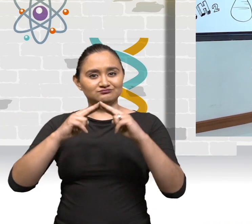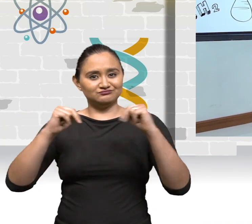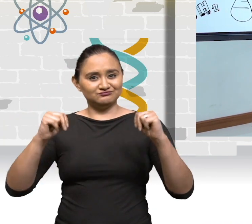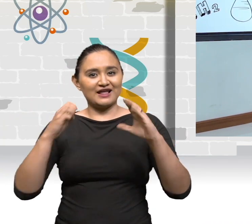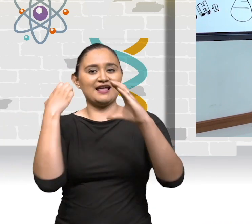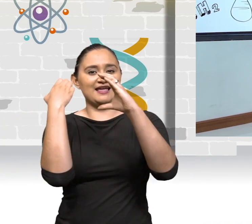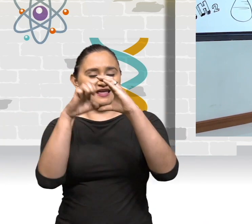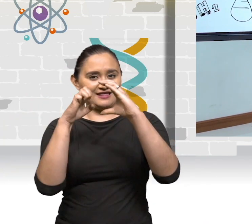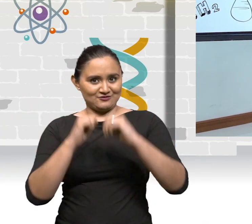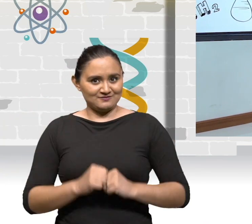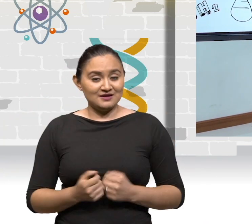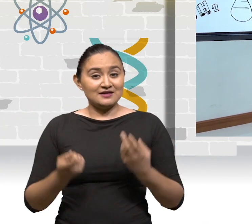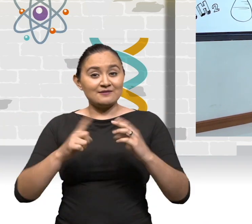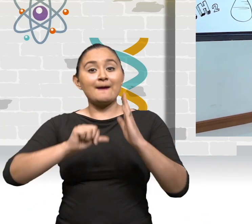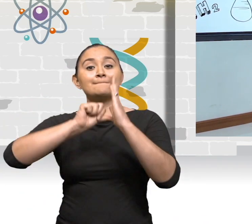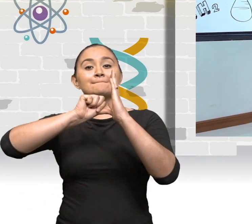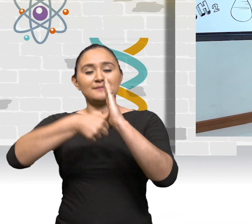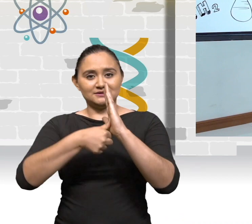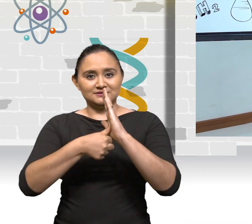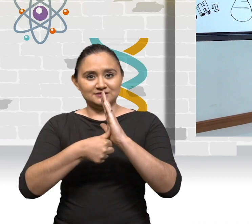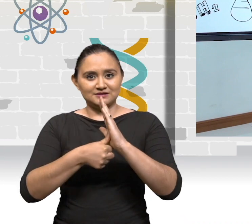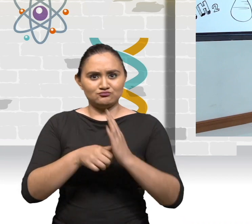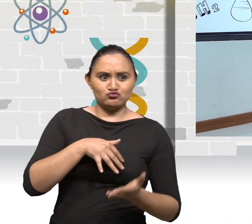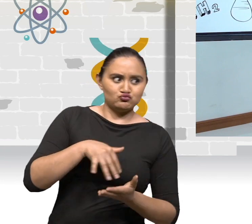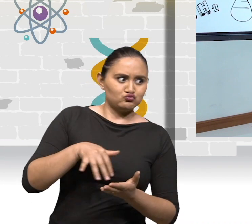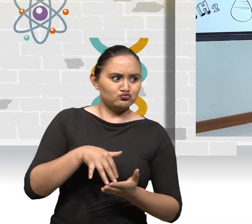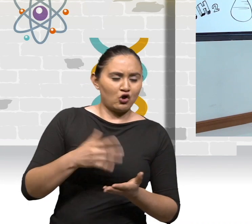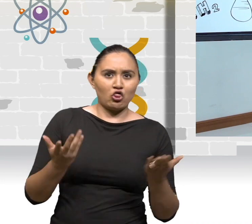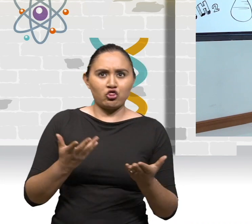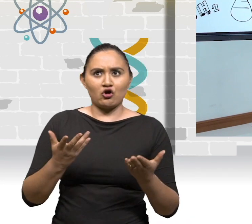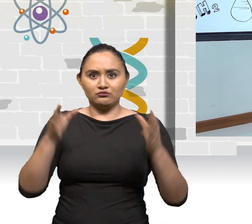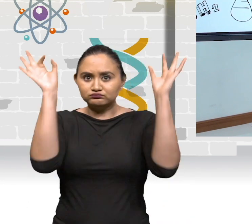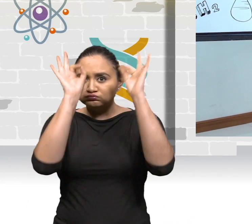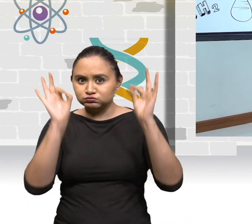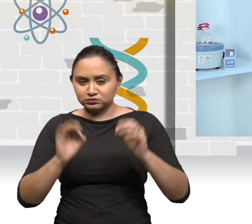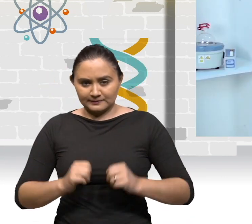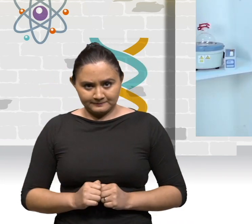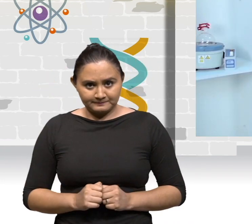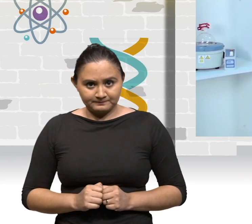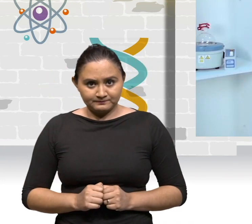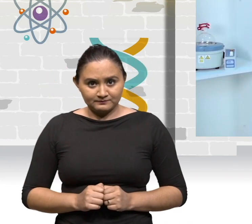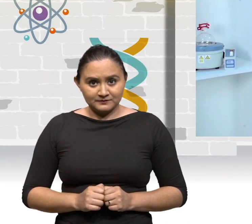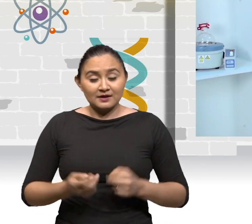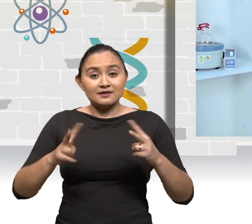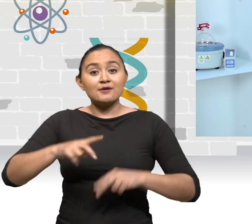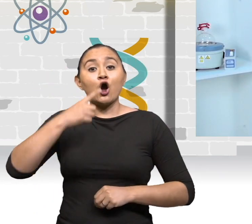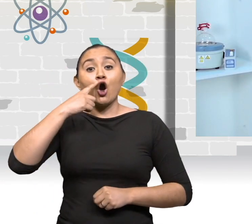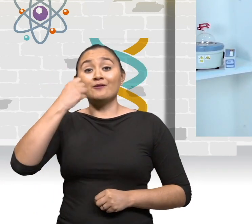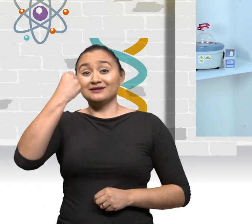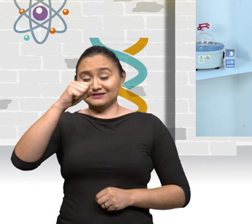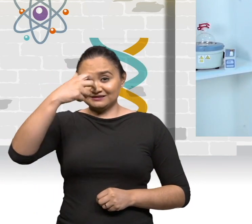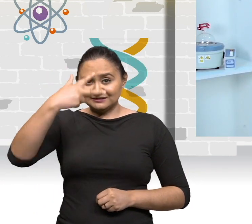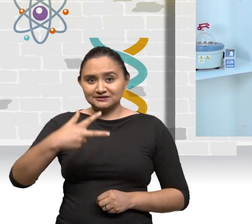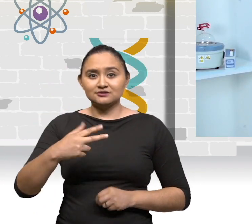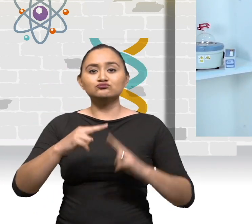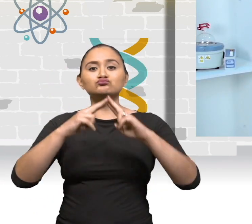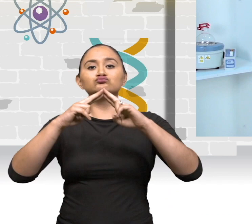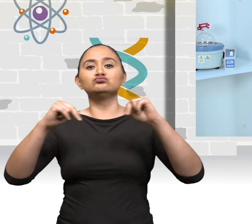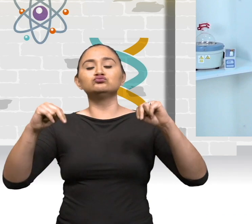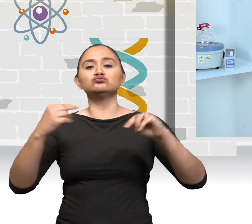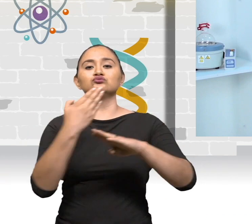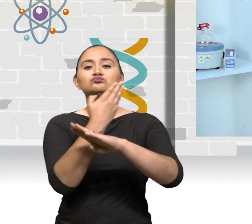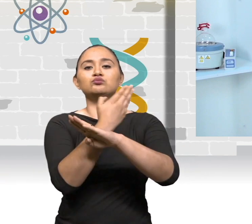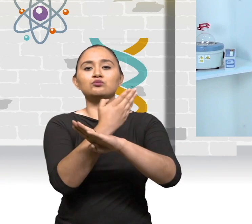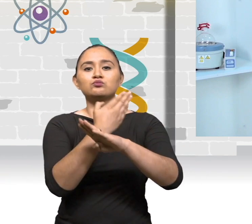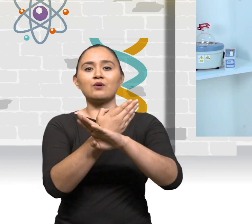naturaleza dual de la materia de de browlee y el principio de incertidumbre de heisenberg que salinger desarrolló su ecuación que